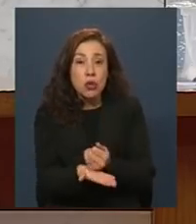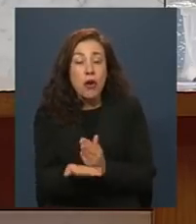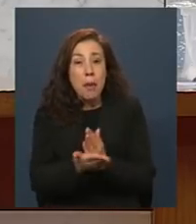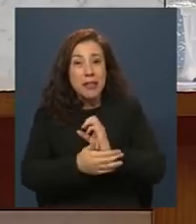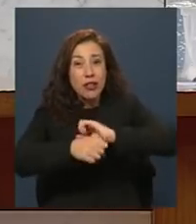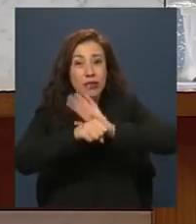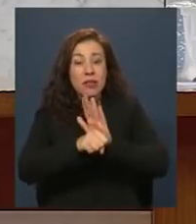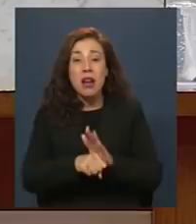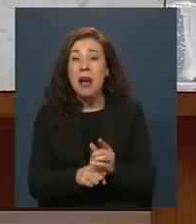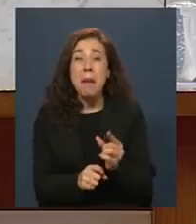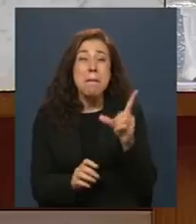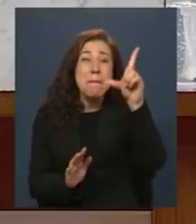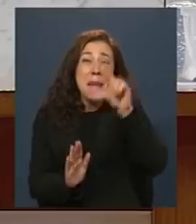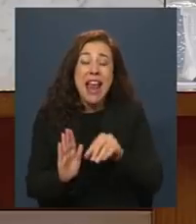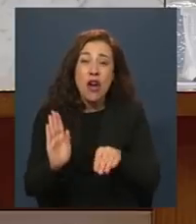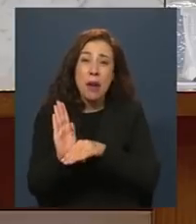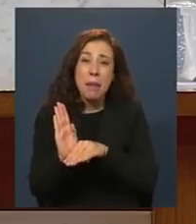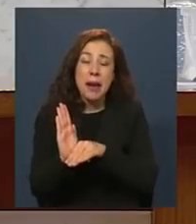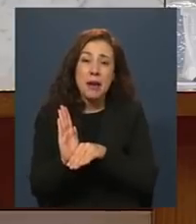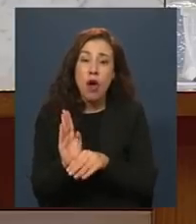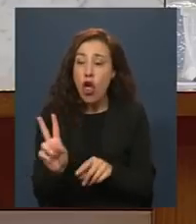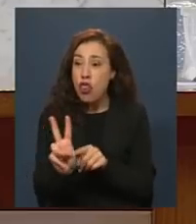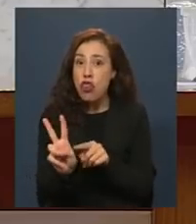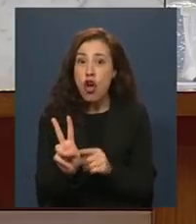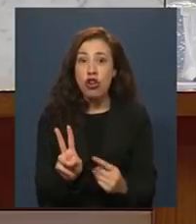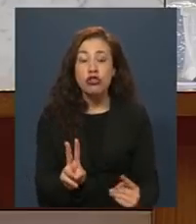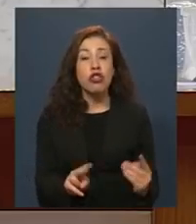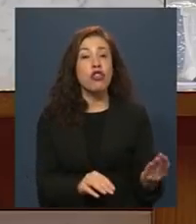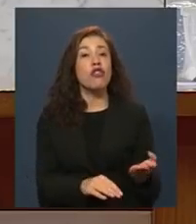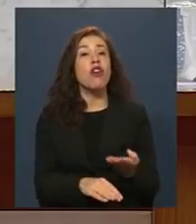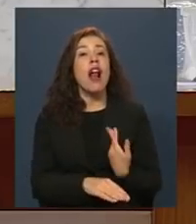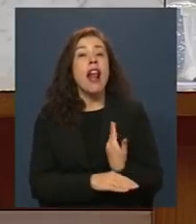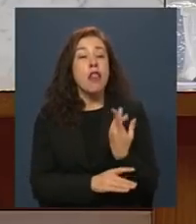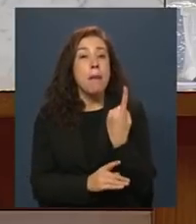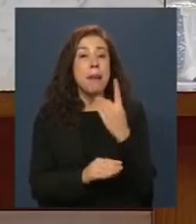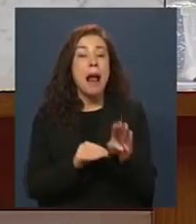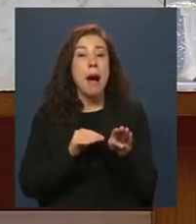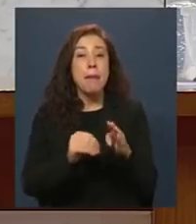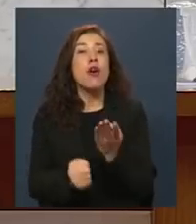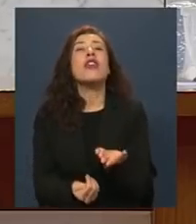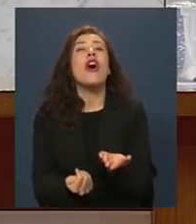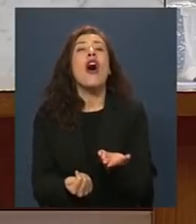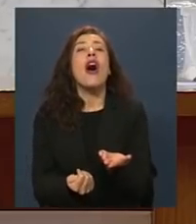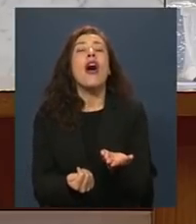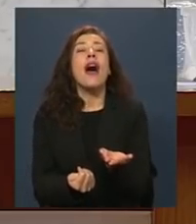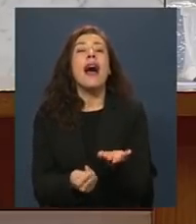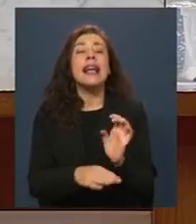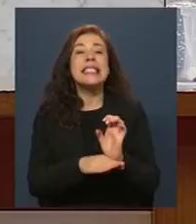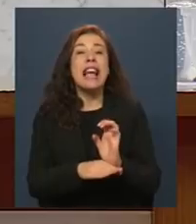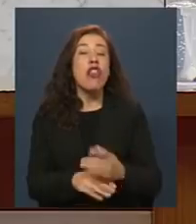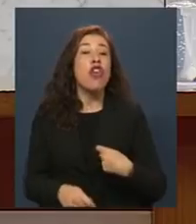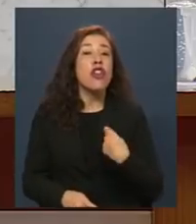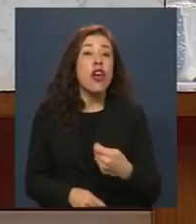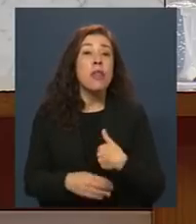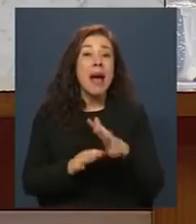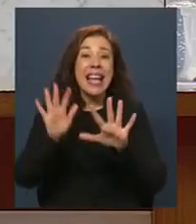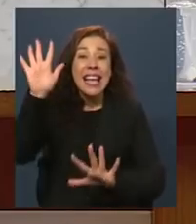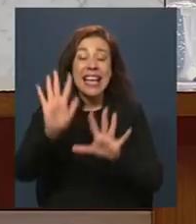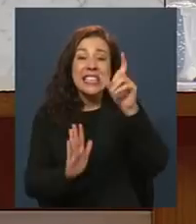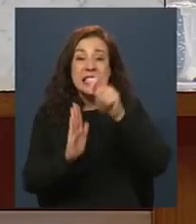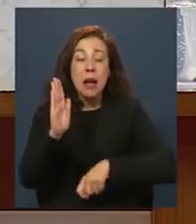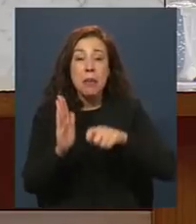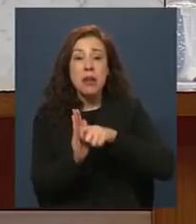hizo menos que mínimo. Ambos vinieron a recibir el primer apoyo del Estado después de 15 meses, durante los cuales